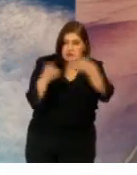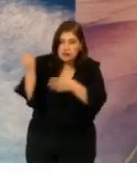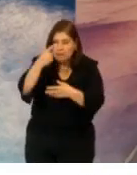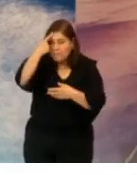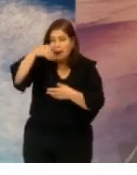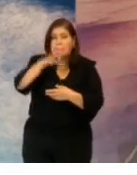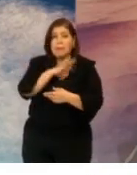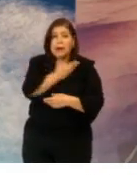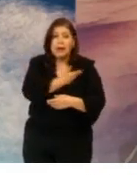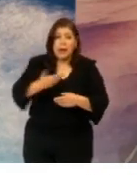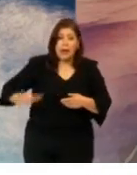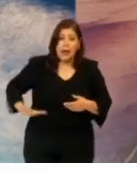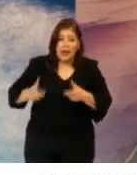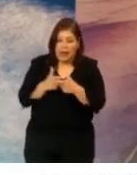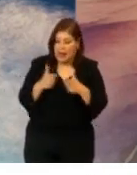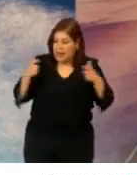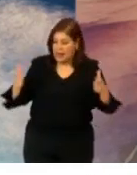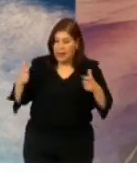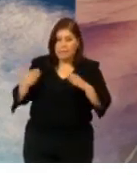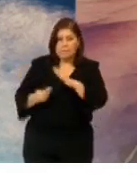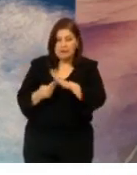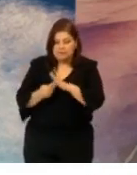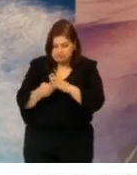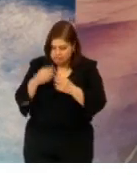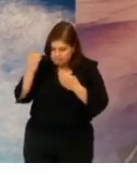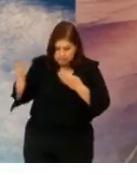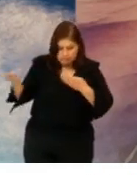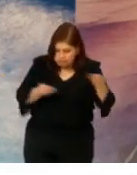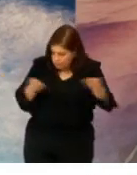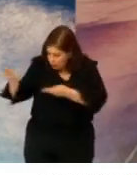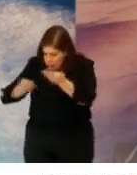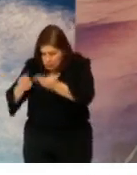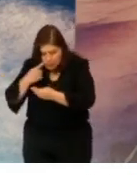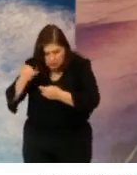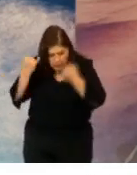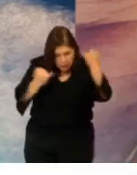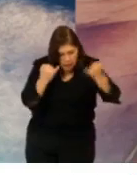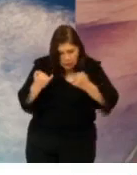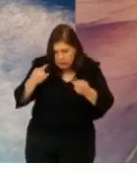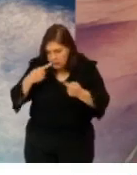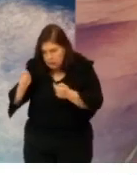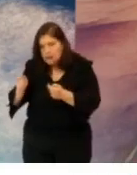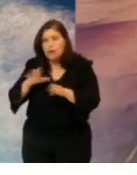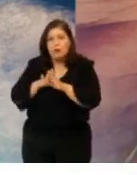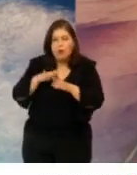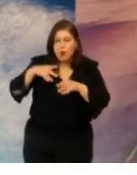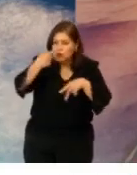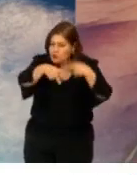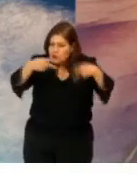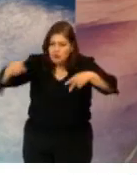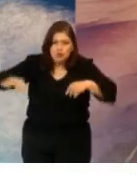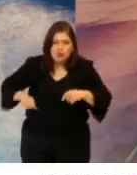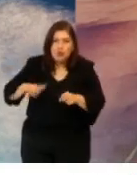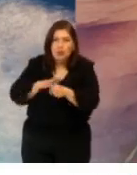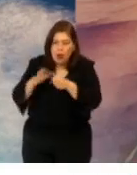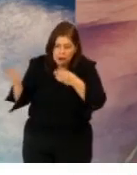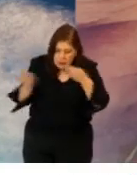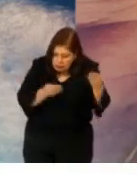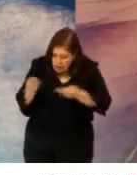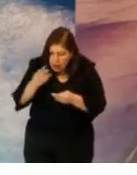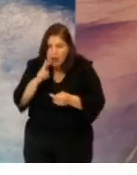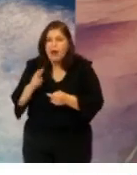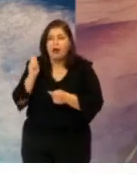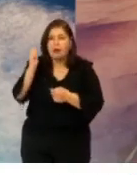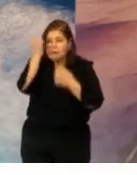República, a la gran mesa nacional, ahí se examinaban y se le pasaban a los constituyentes según sus intereses. Eso fue posible